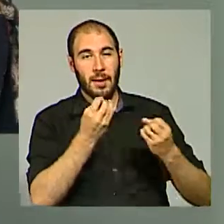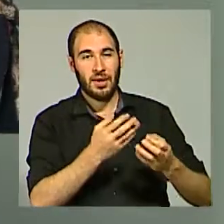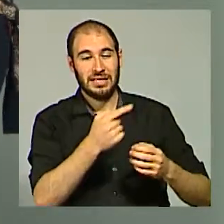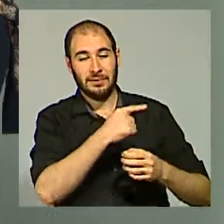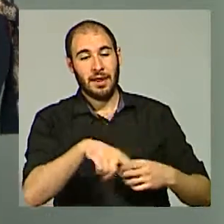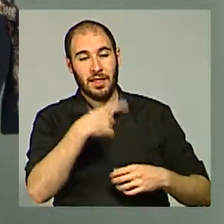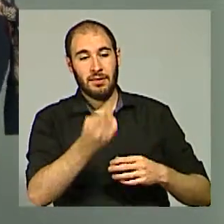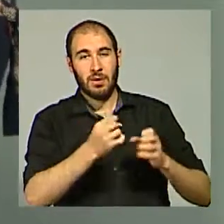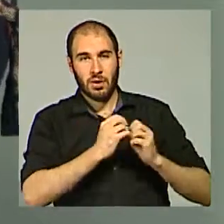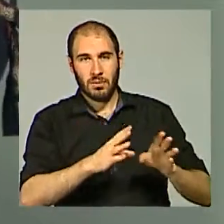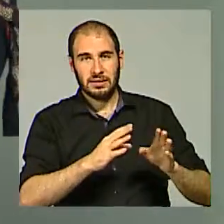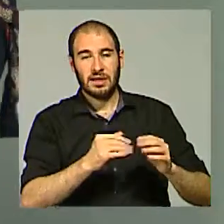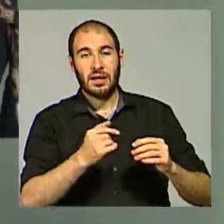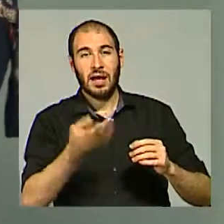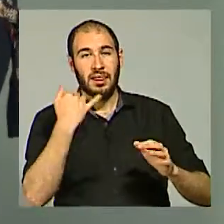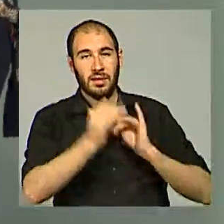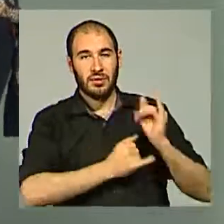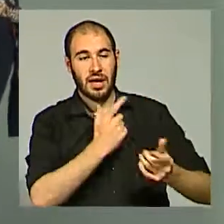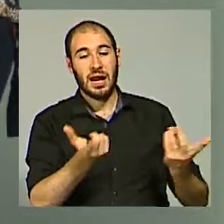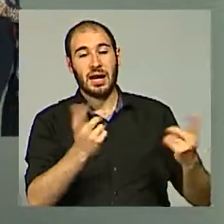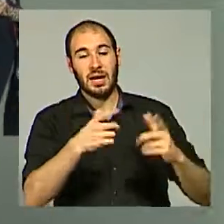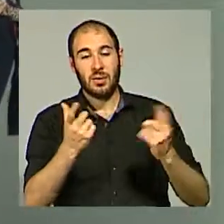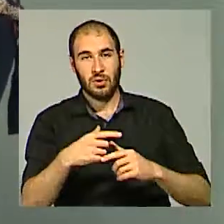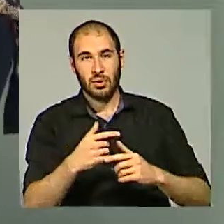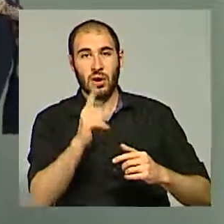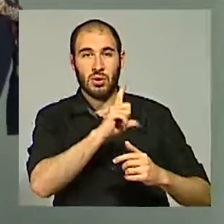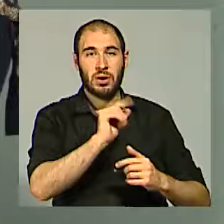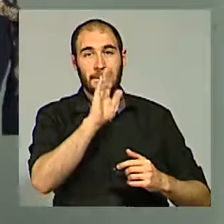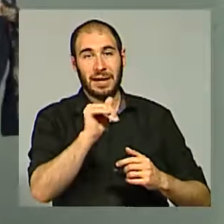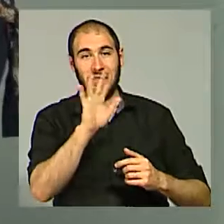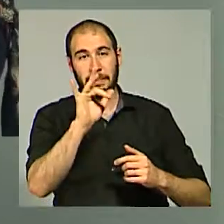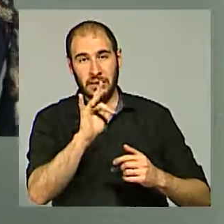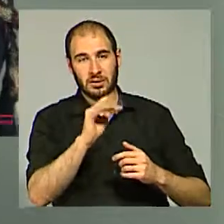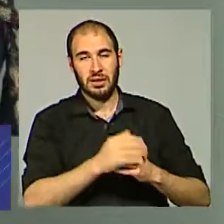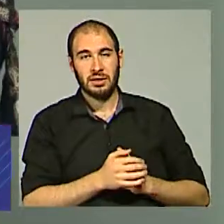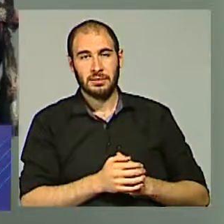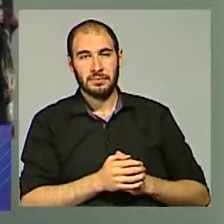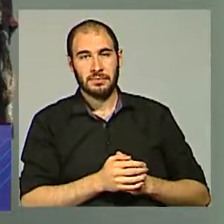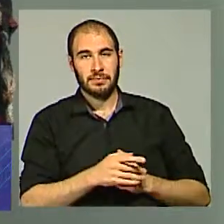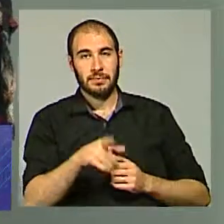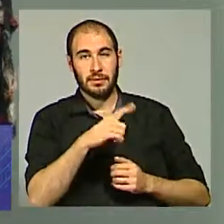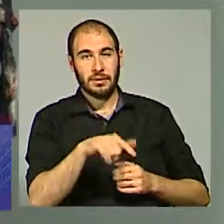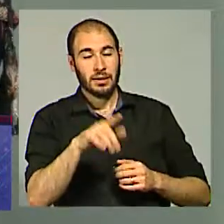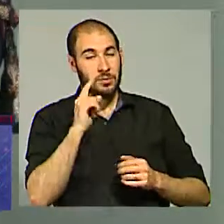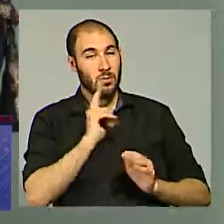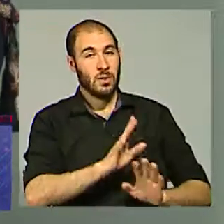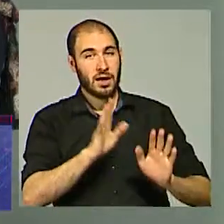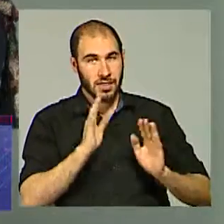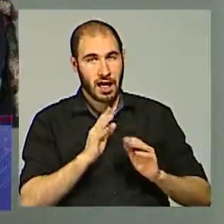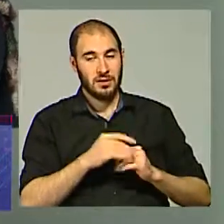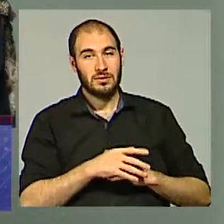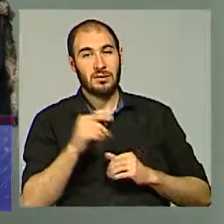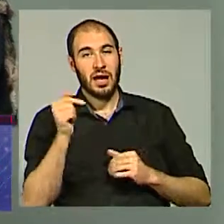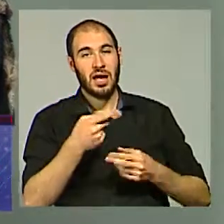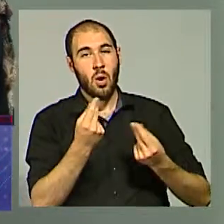próxima semana van a empezar a hacer realizar lo decíamos recién asambleas tanto lunes martes y miércoles donde vamos a tener que tener ciertos recaudos a la hora de